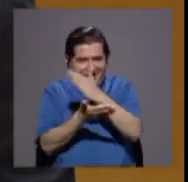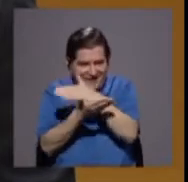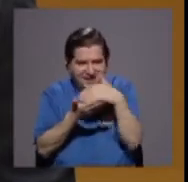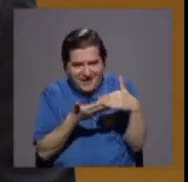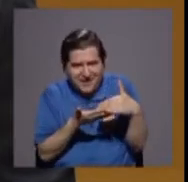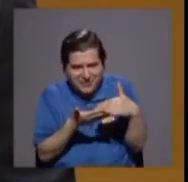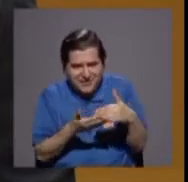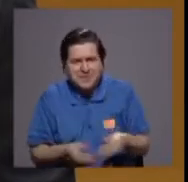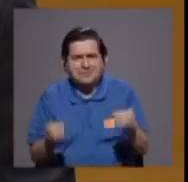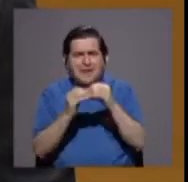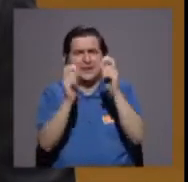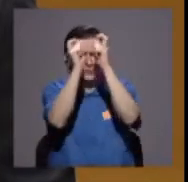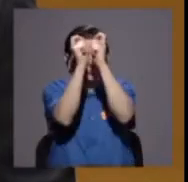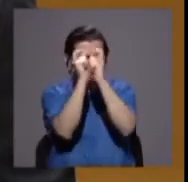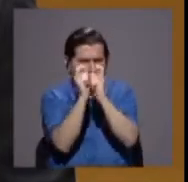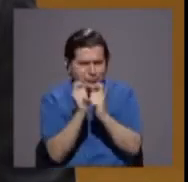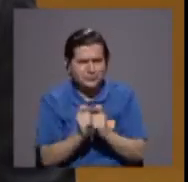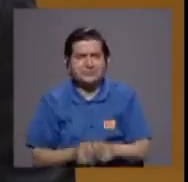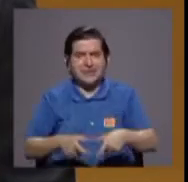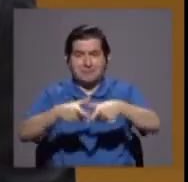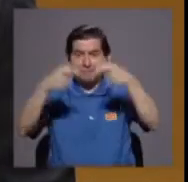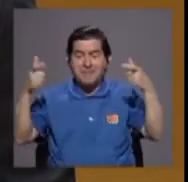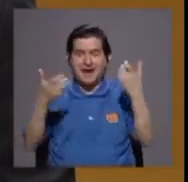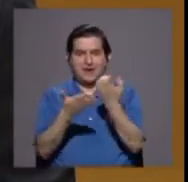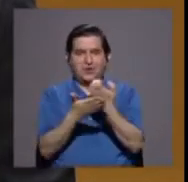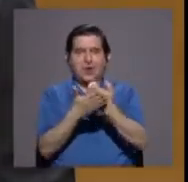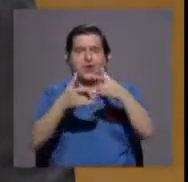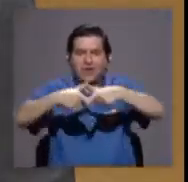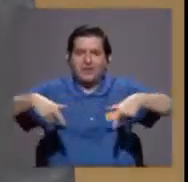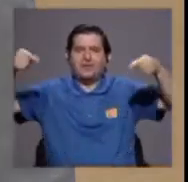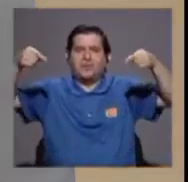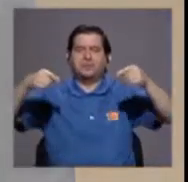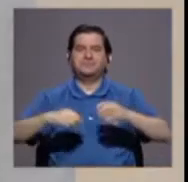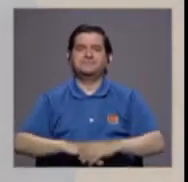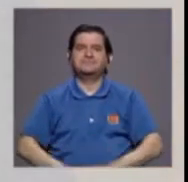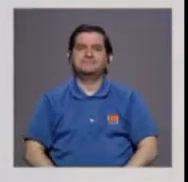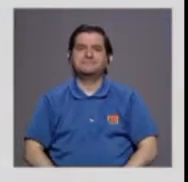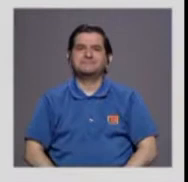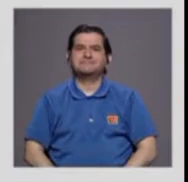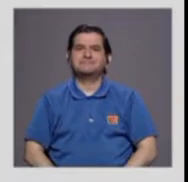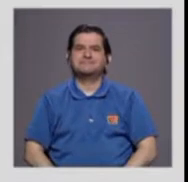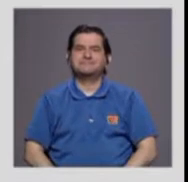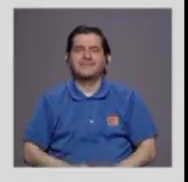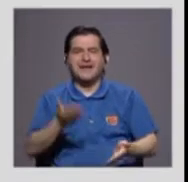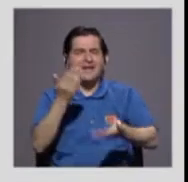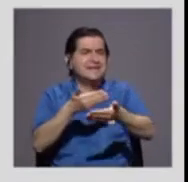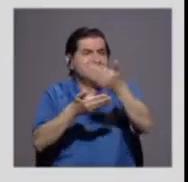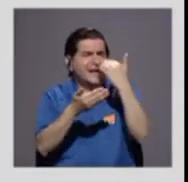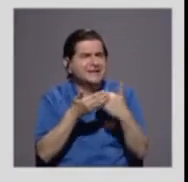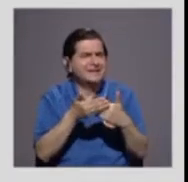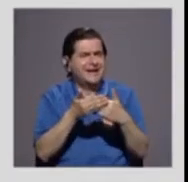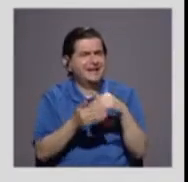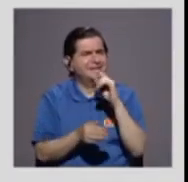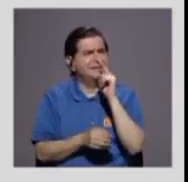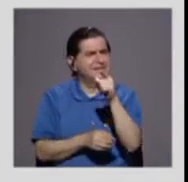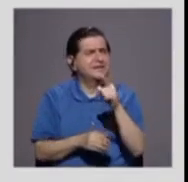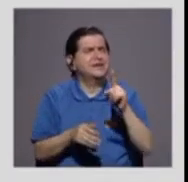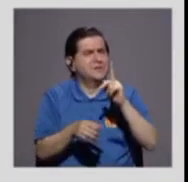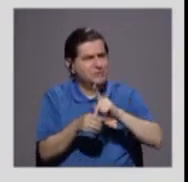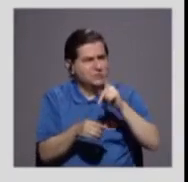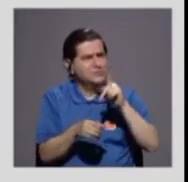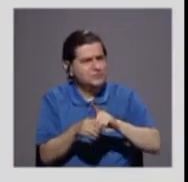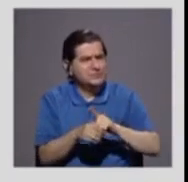segmento más detalles de la macroeconomía japonesa. Tal vez antes de que Gracias, don Rodrigo Juan Rafael.